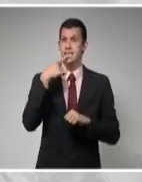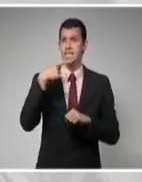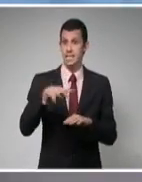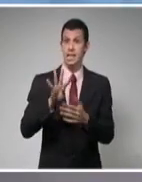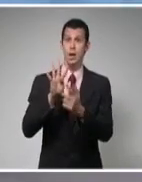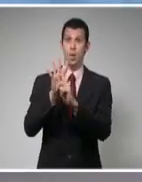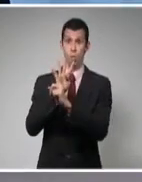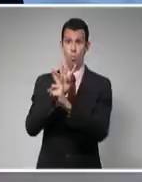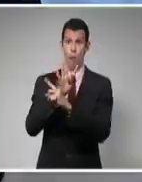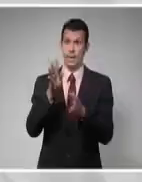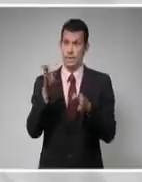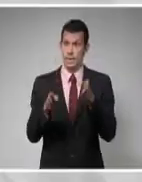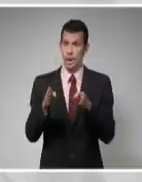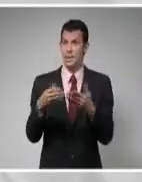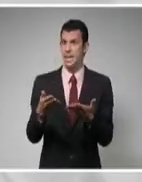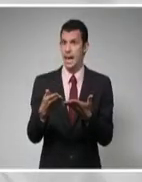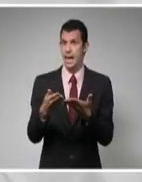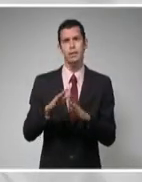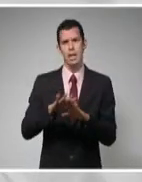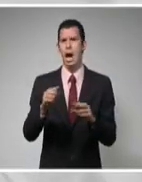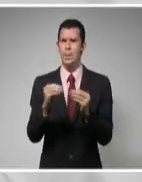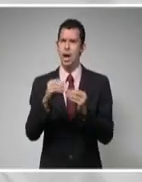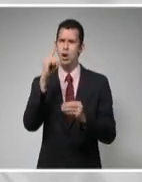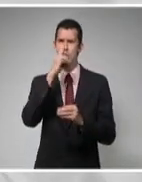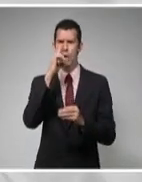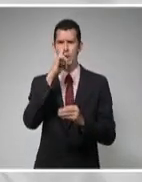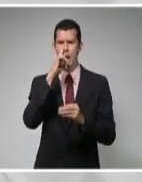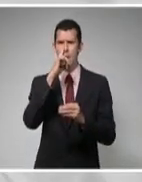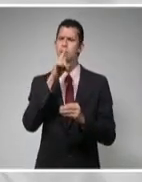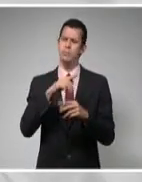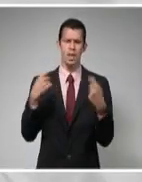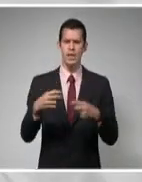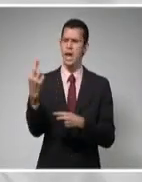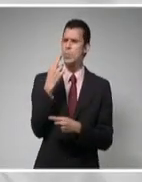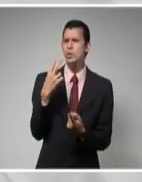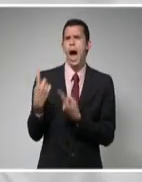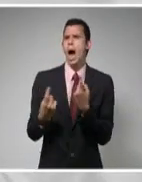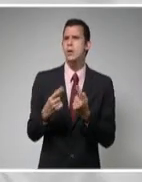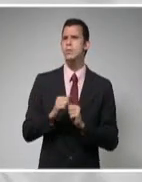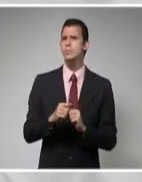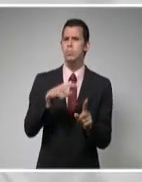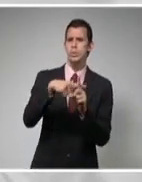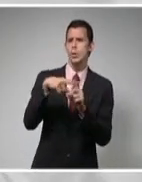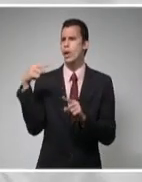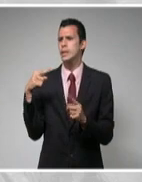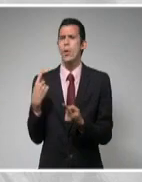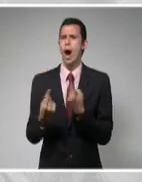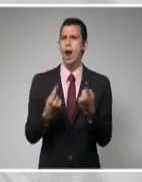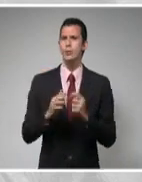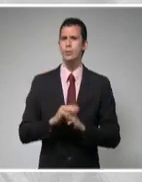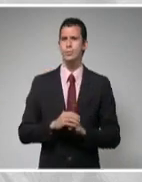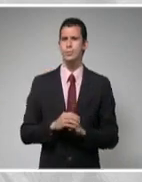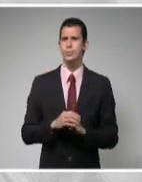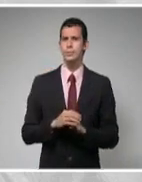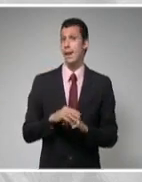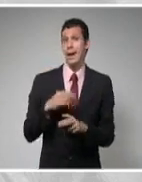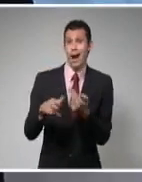etapa. Y la quinta y última, huelga general, claro, una huelga general en Cuba como paso previo para